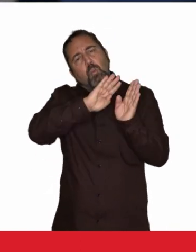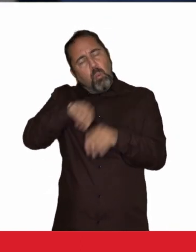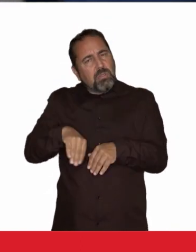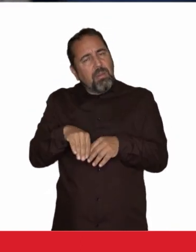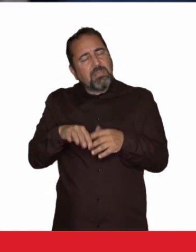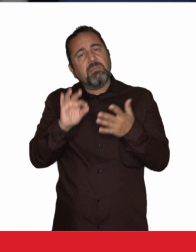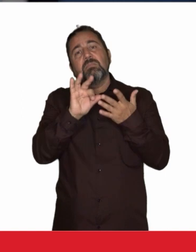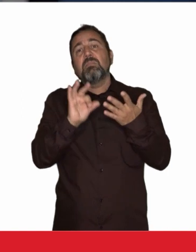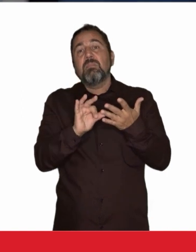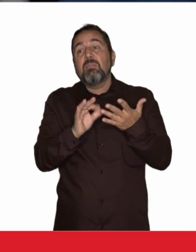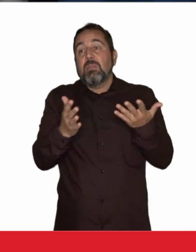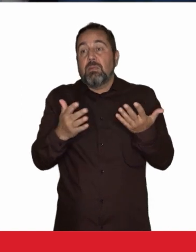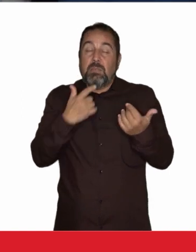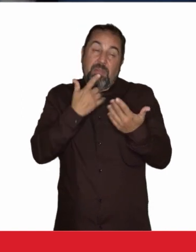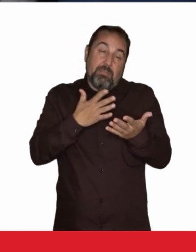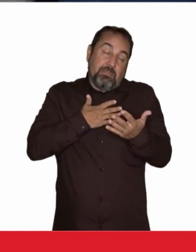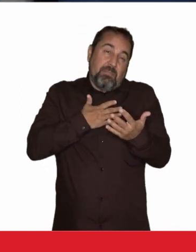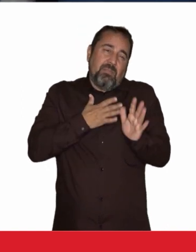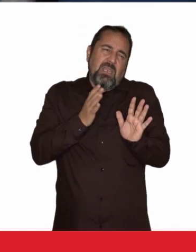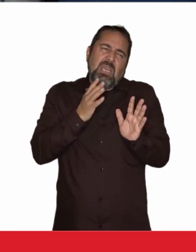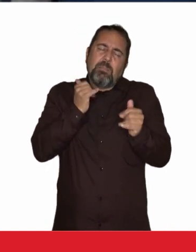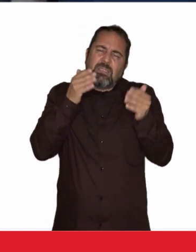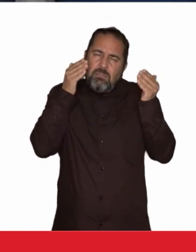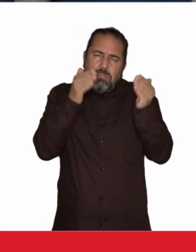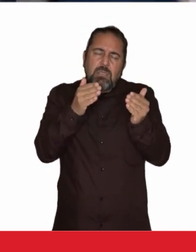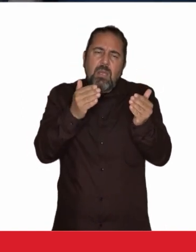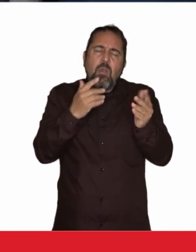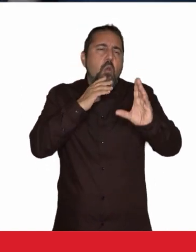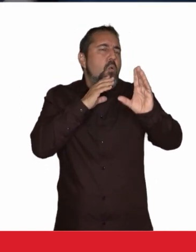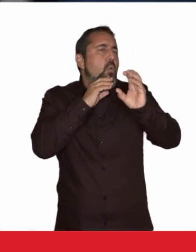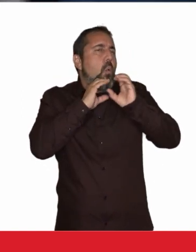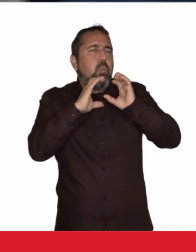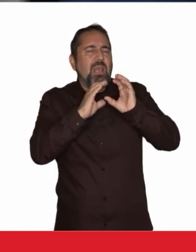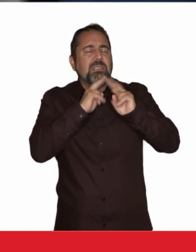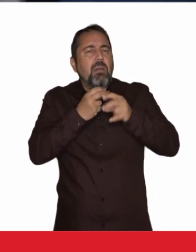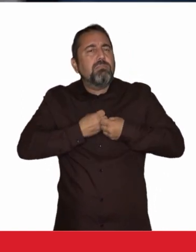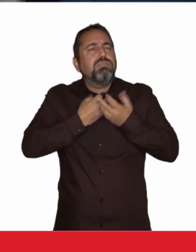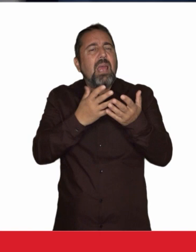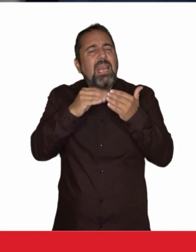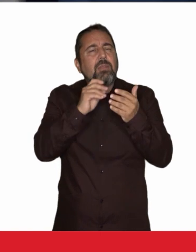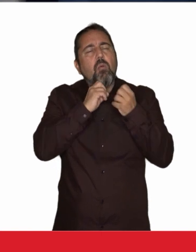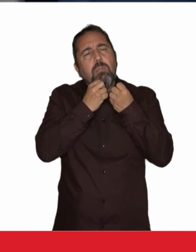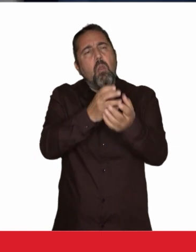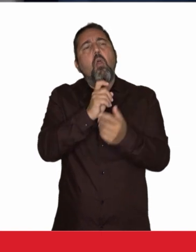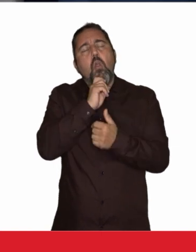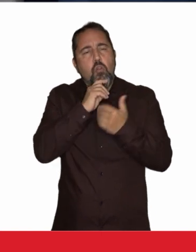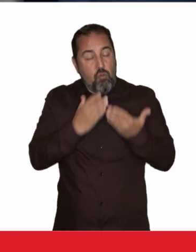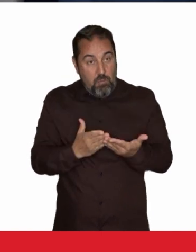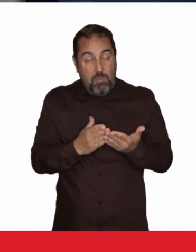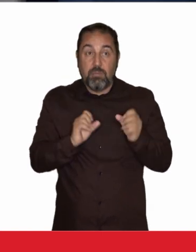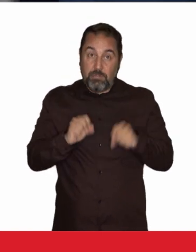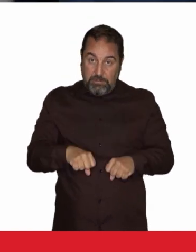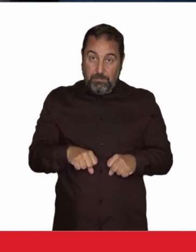herramienta que vamos a ver. Y las siguientes, las dos últimas, que son microherramientas, vamos a decir, están centradas en cómo